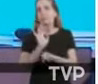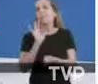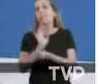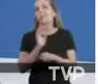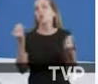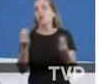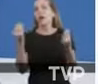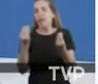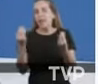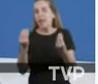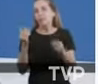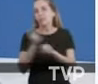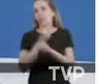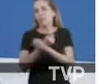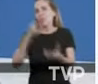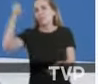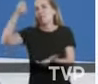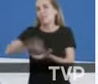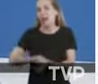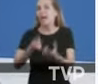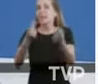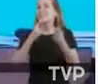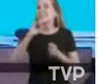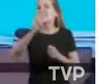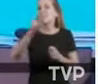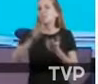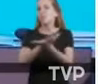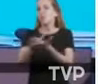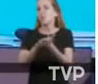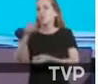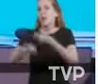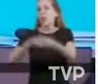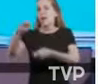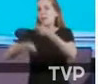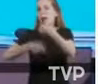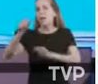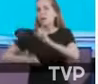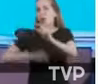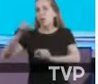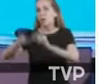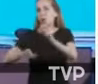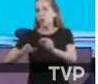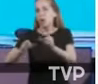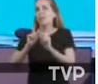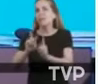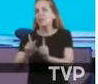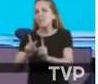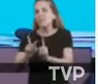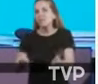todas luces es insostenible y requiere de ser refinanciado para darle un perfil, para ir construyendo un perfil de